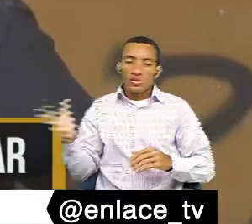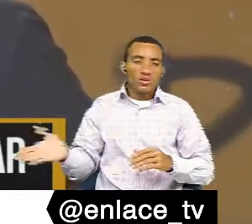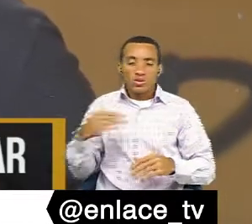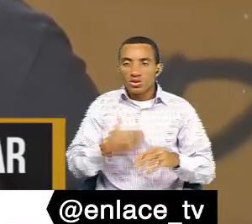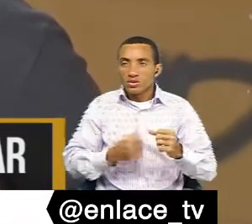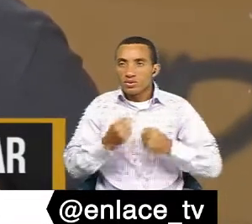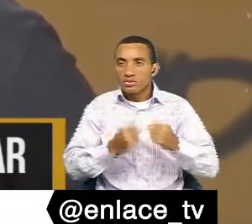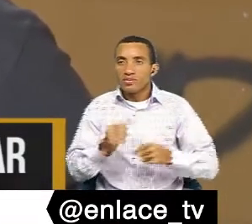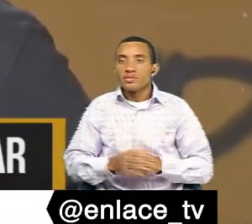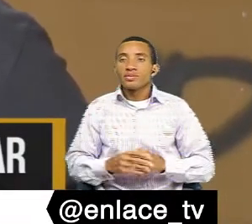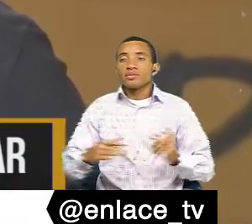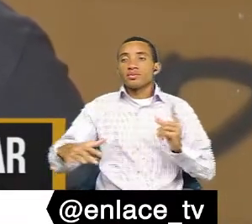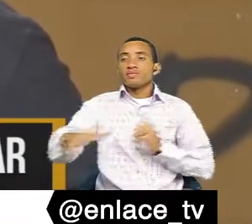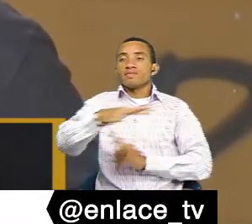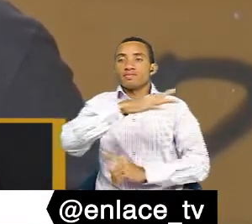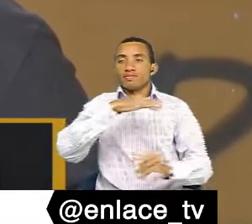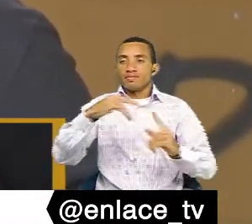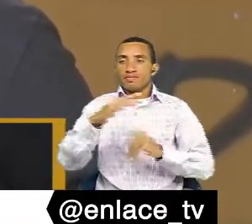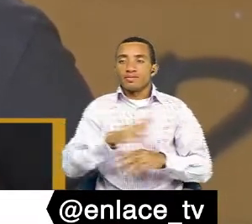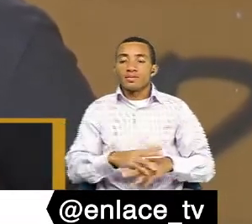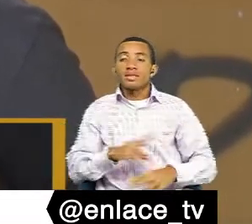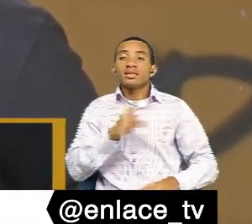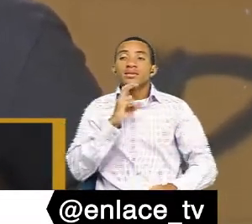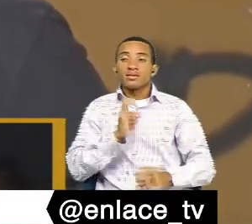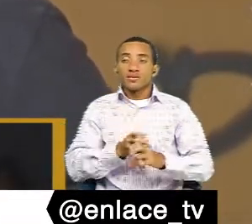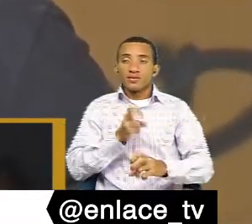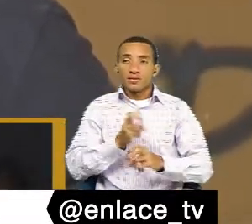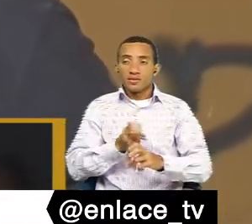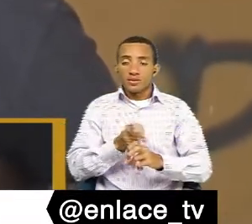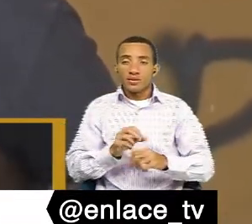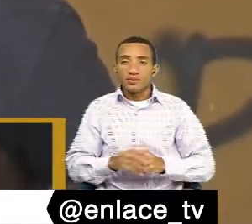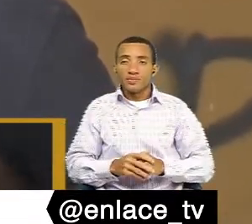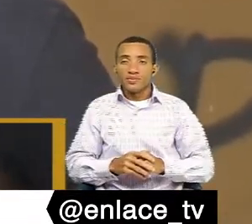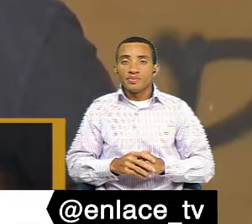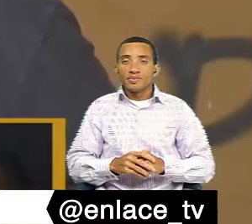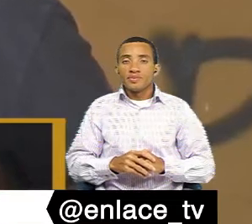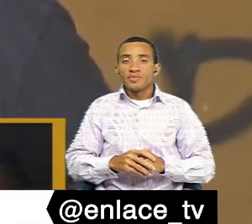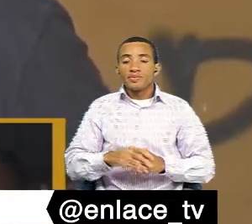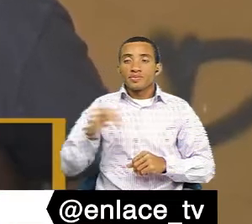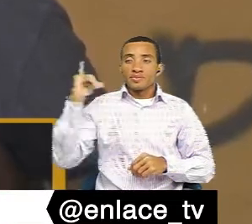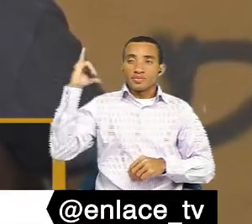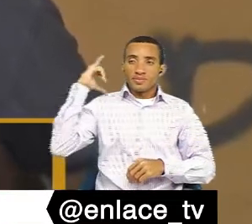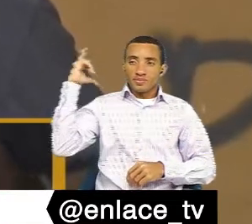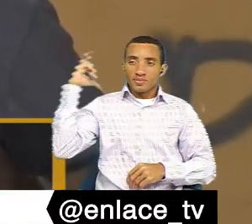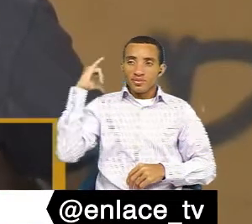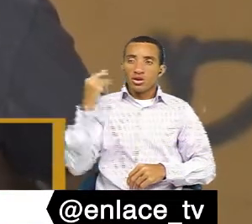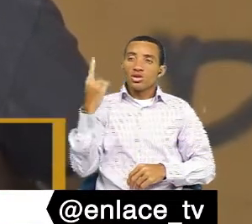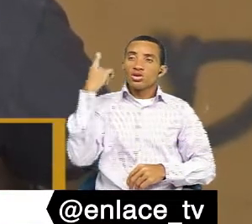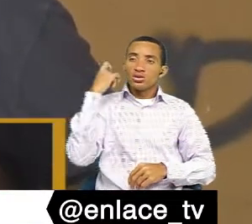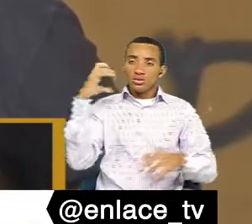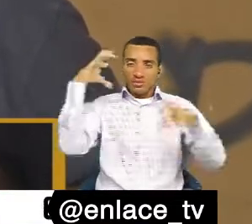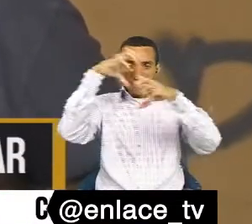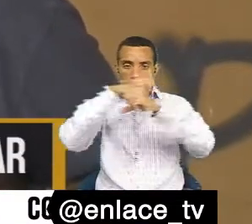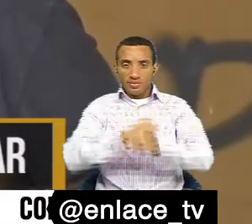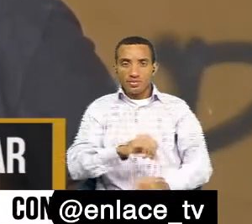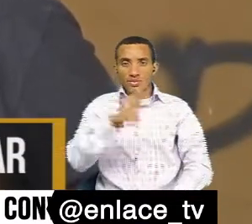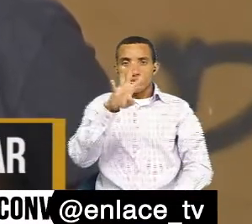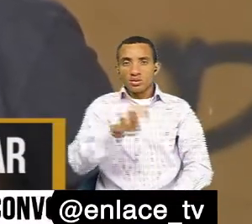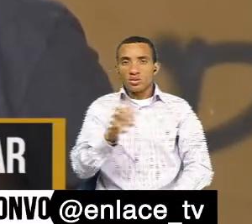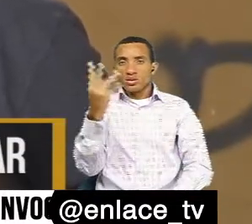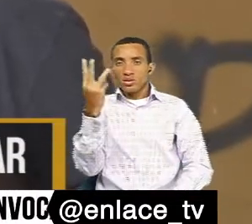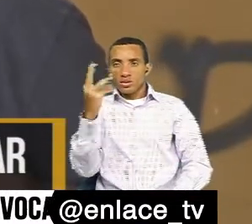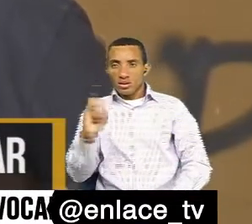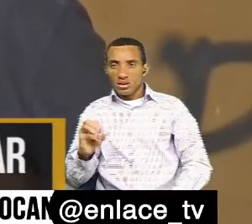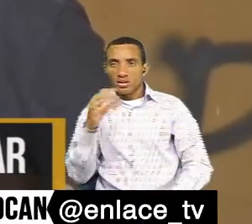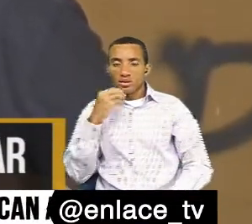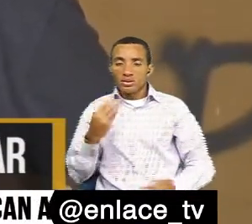¡Corran! La situación en ese momento es tensionante. La fuerza pública el día de ayer a partir de las 9:30 de la noche reprimió a la comunidad de San